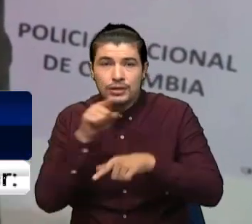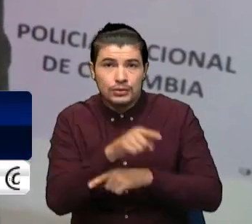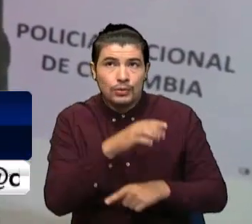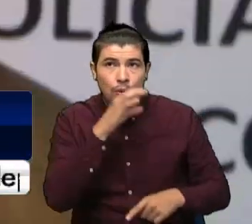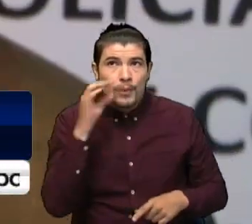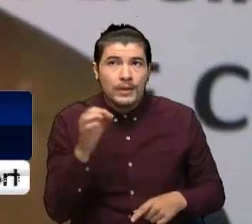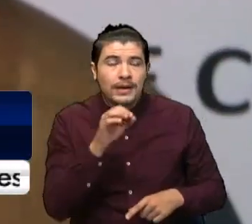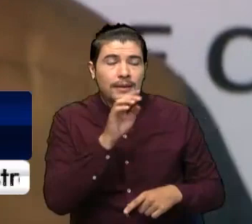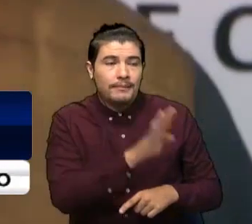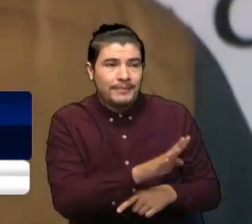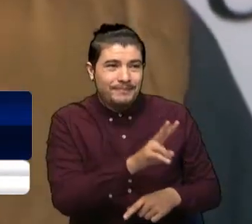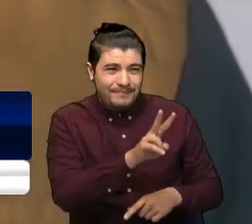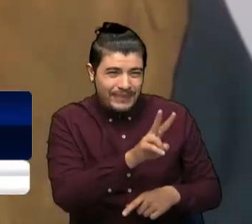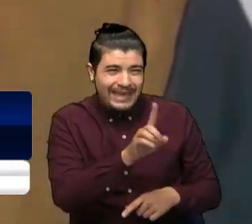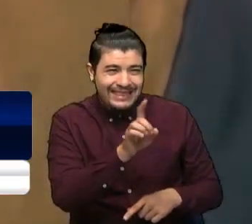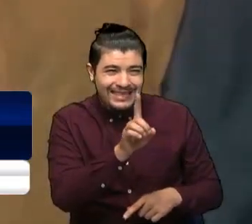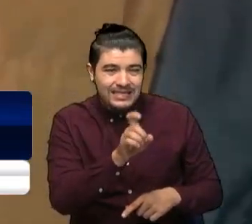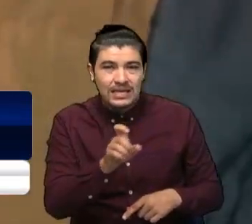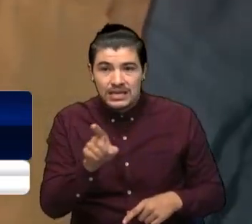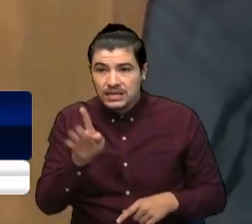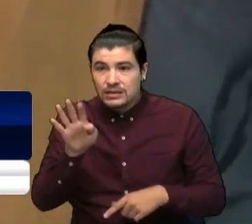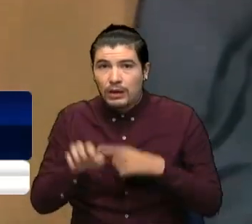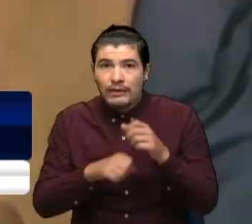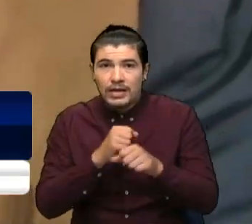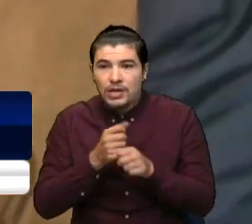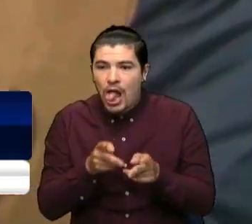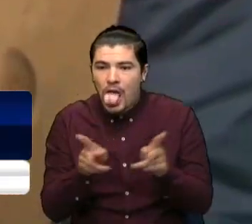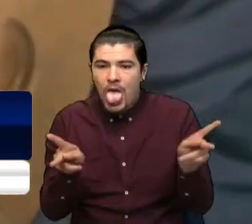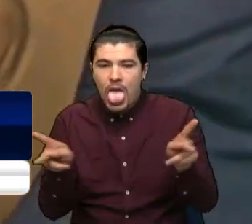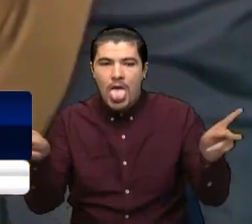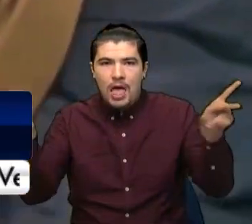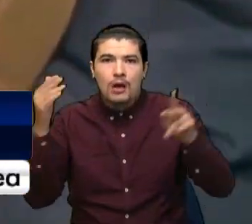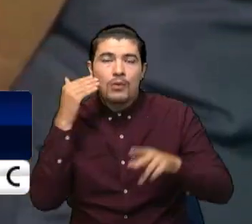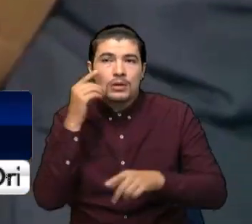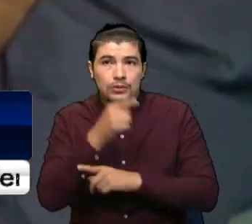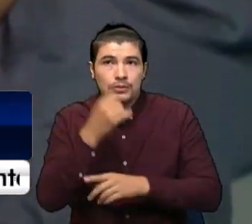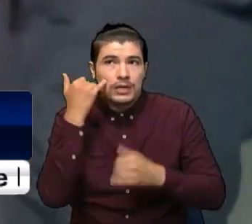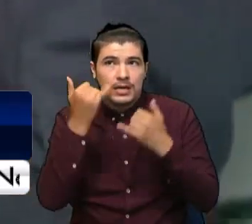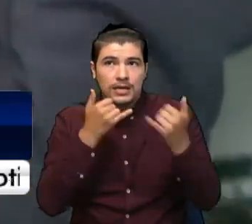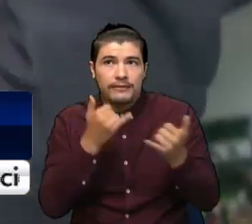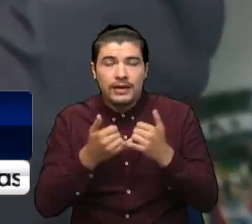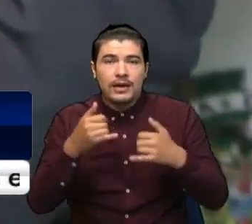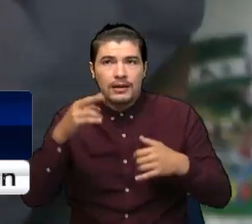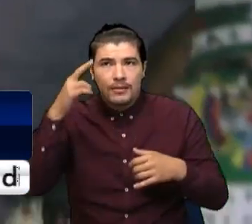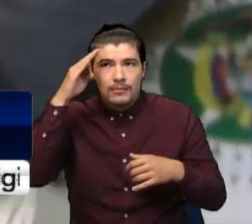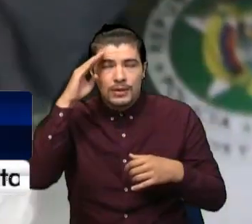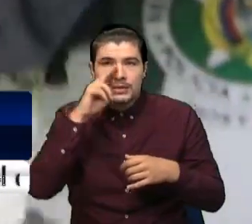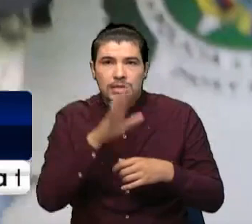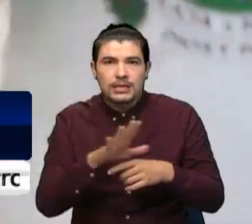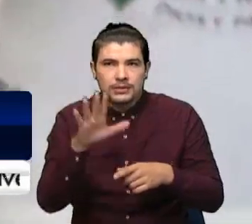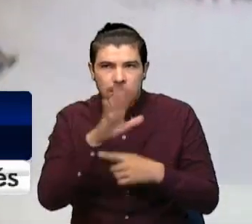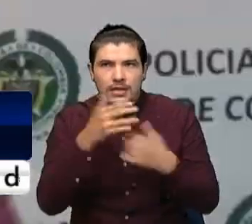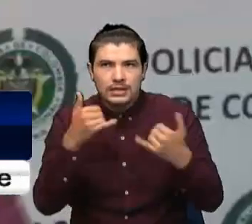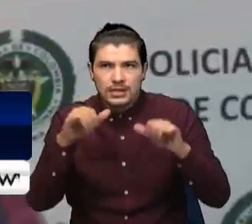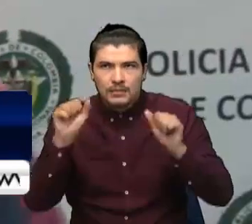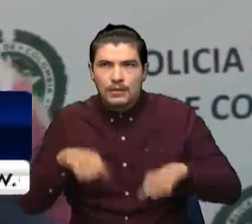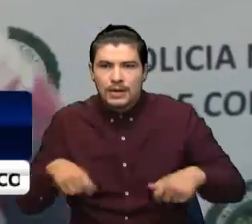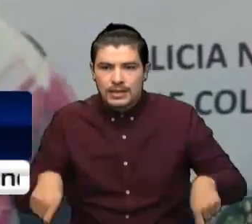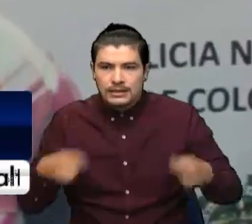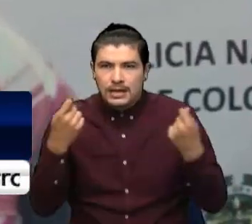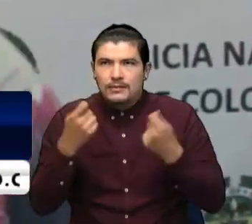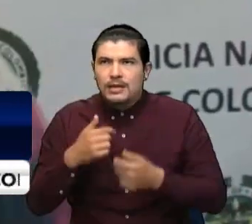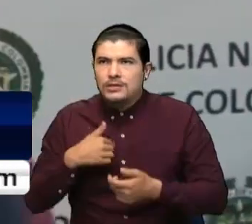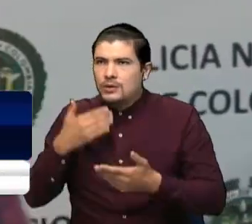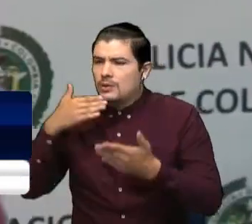19 años huían en motocicletas cuando fueron interceptados por la policía que logró recuperar las pertenencias el agradecimiento que